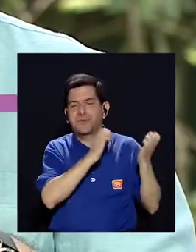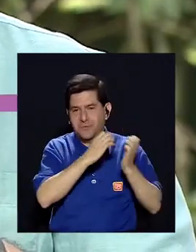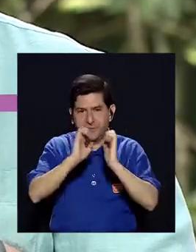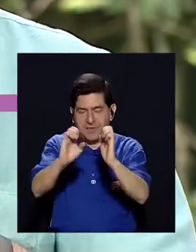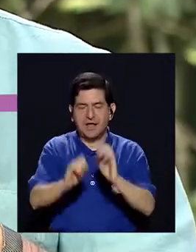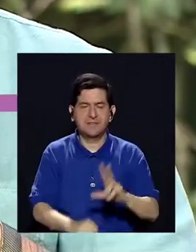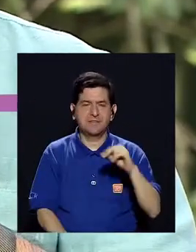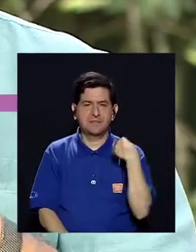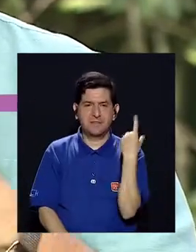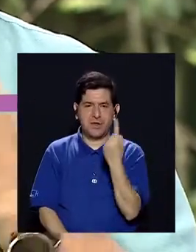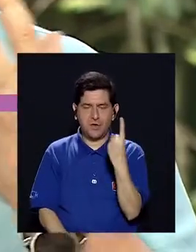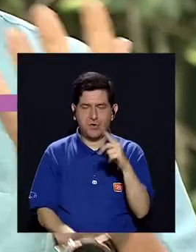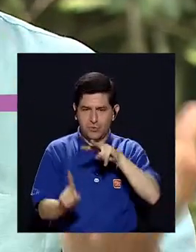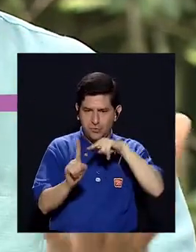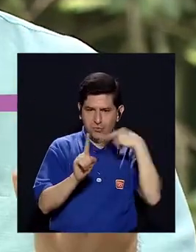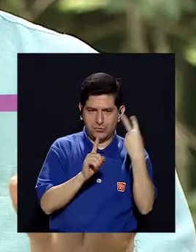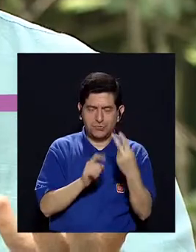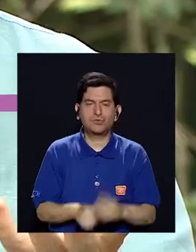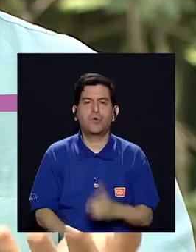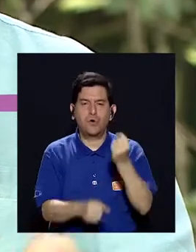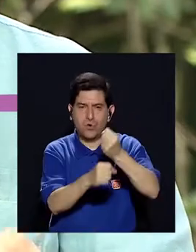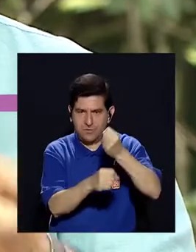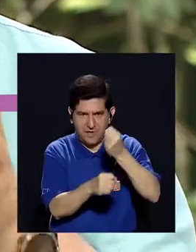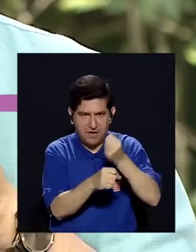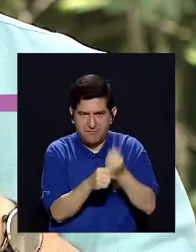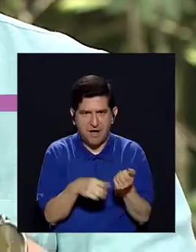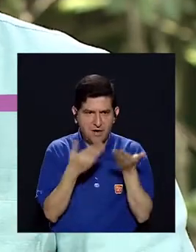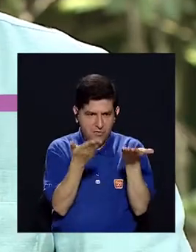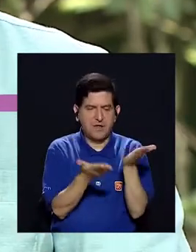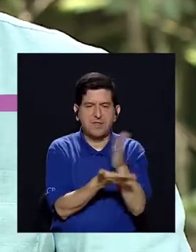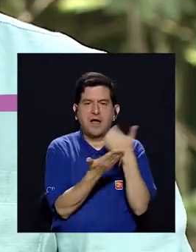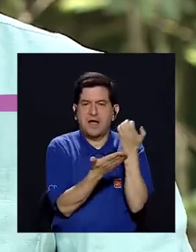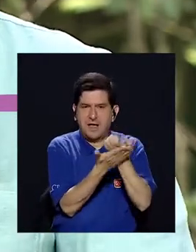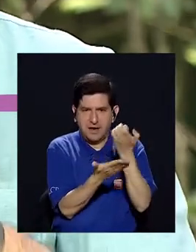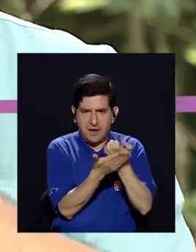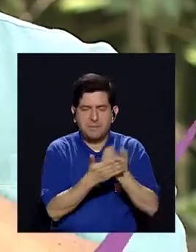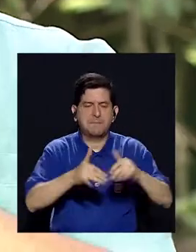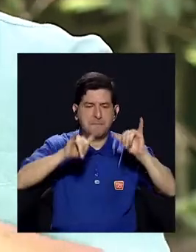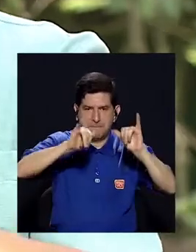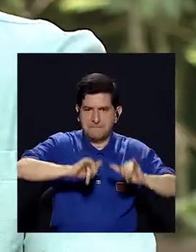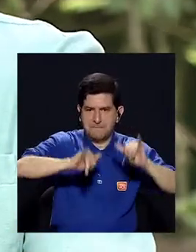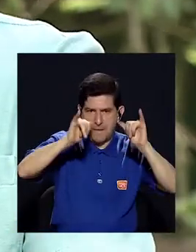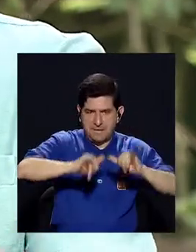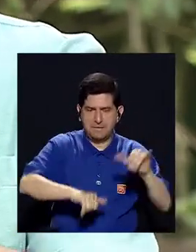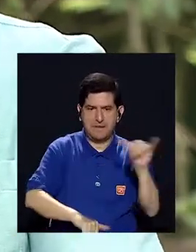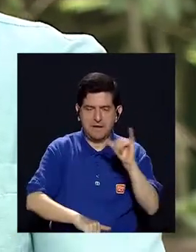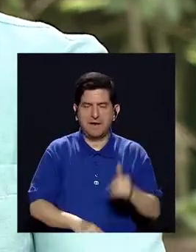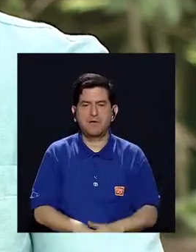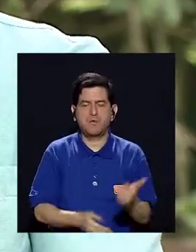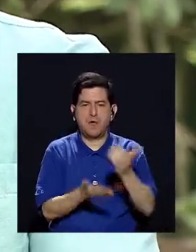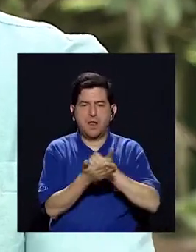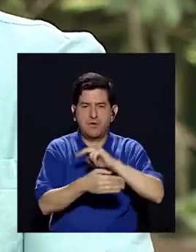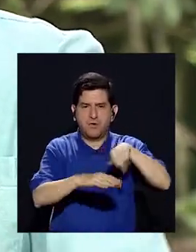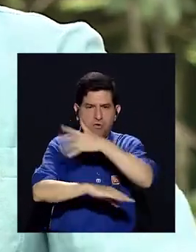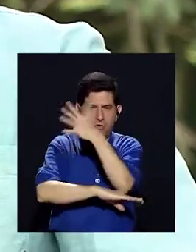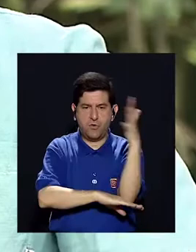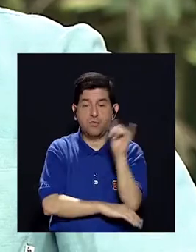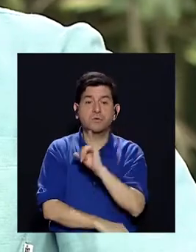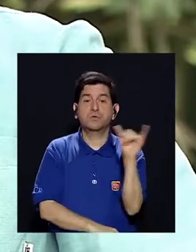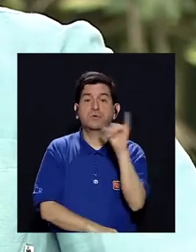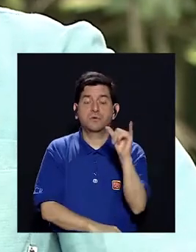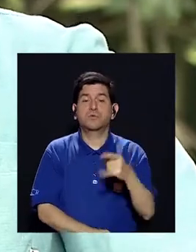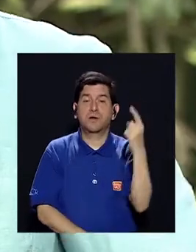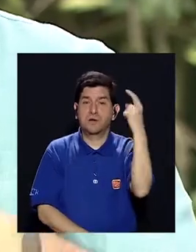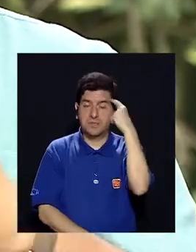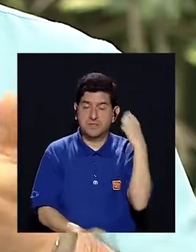tipo de estrategias. No solo verlo desde el punto de vista de generación de empleo, parte económica, conservación de recursos naturales, sino